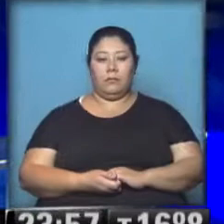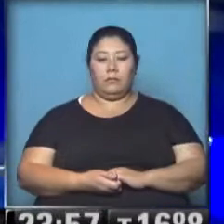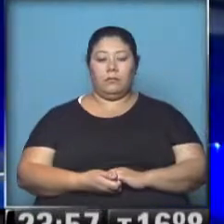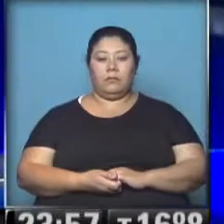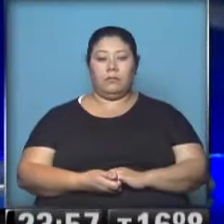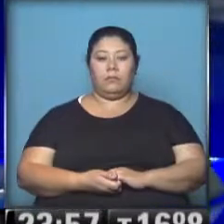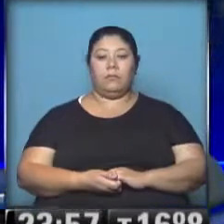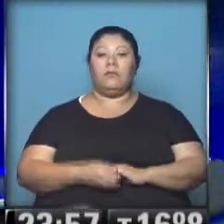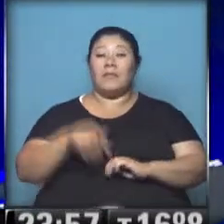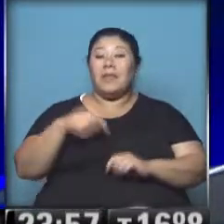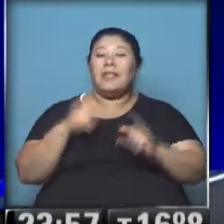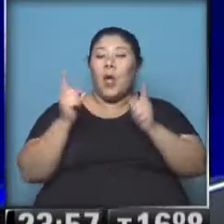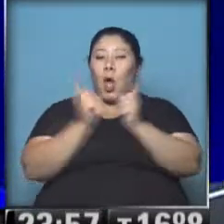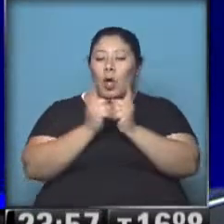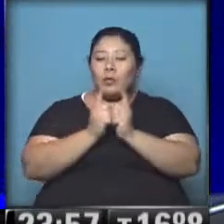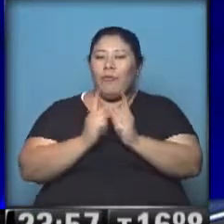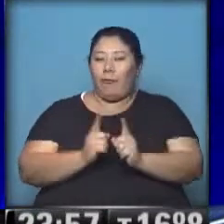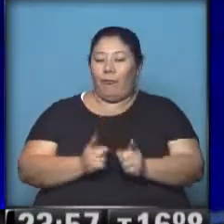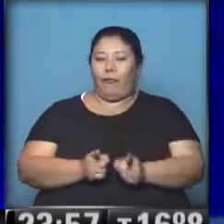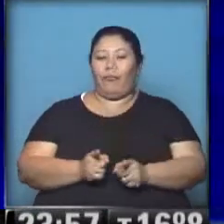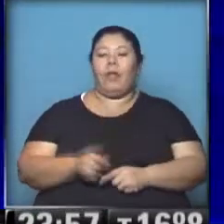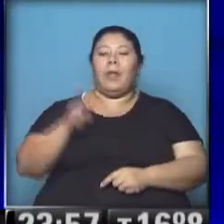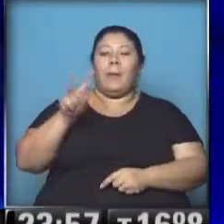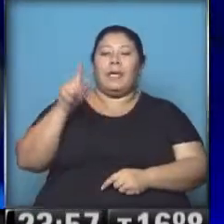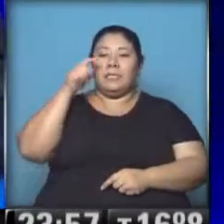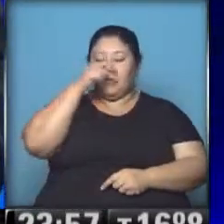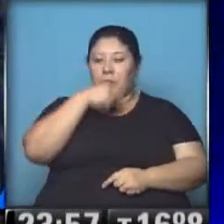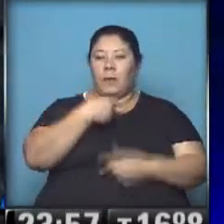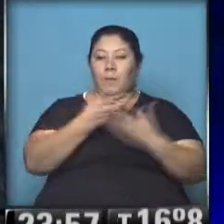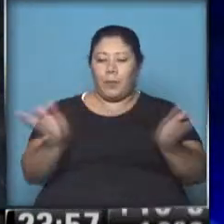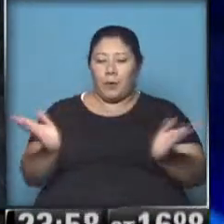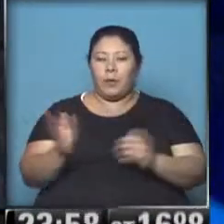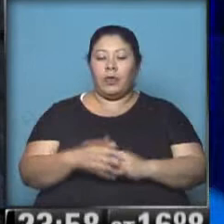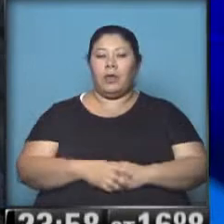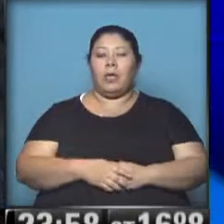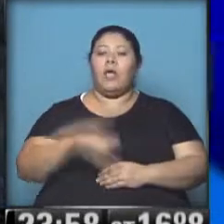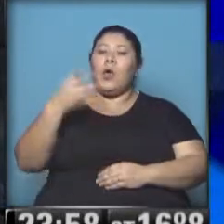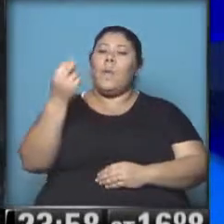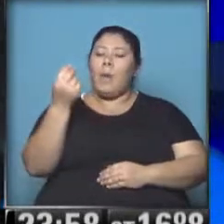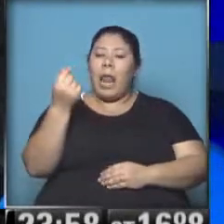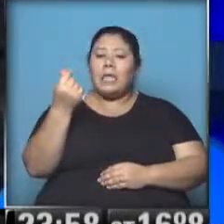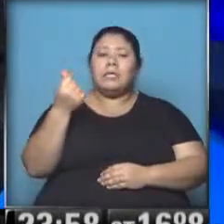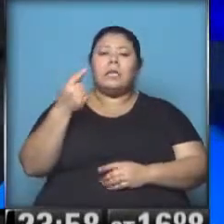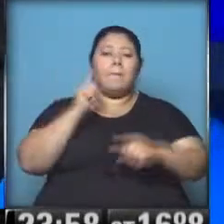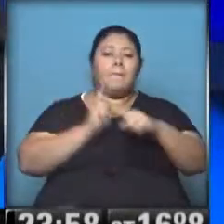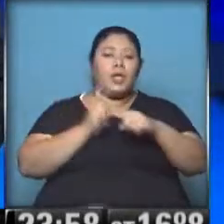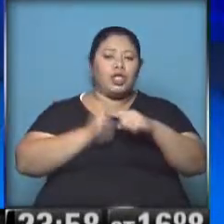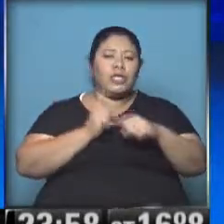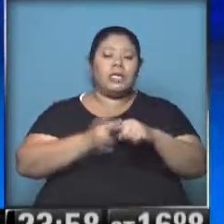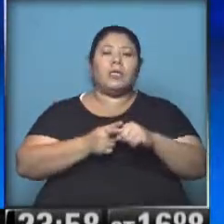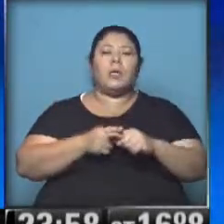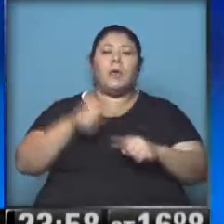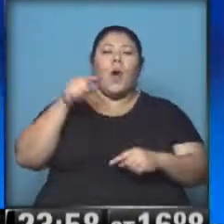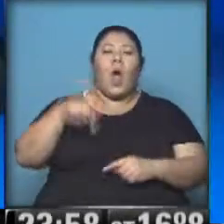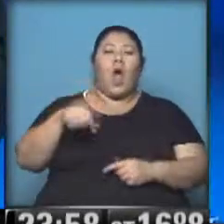Esto todavía es el resumen de noticias de la televisión pública. Hay un balance muy positivo, lo que se conoció como el Cyber Monday, que fue esta